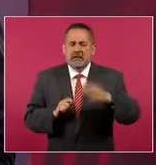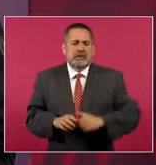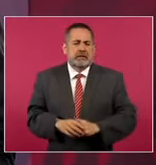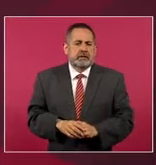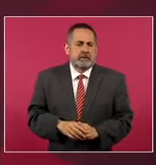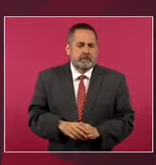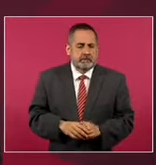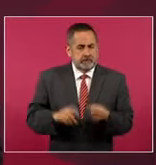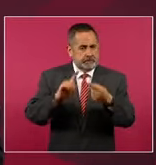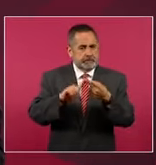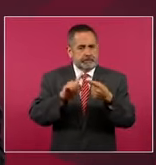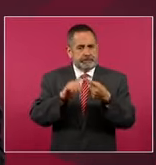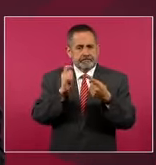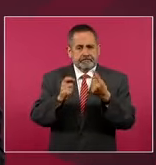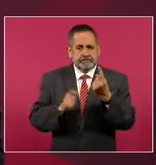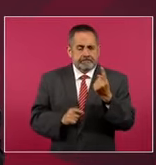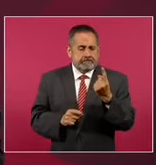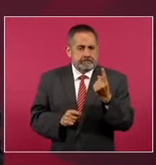Uno,